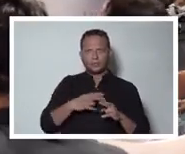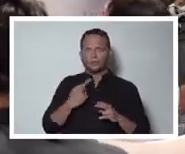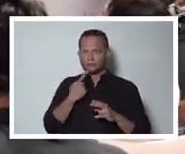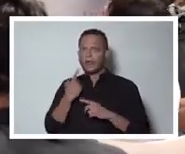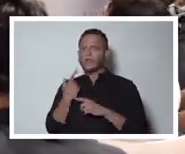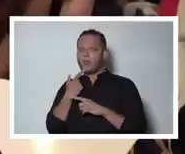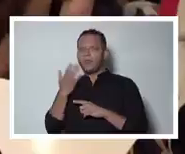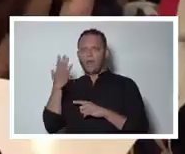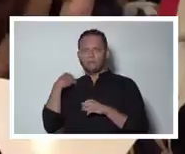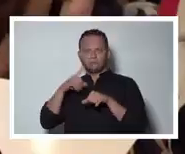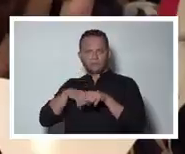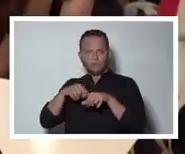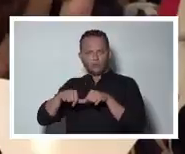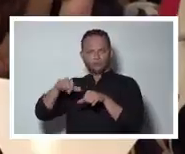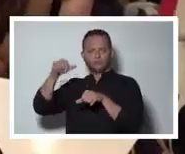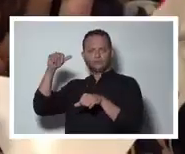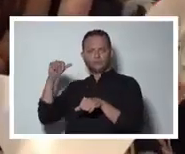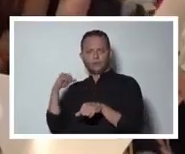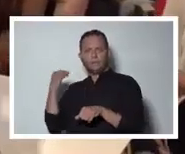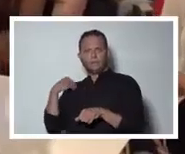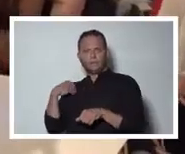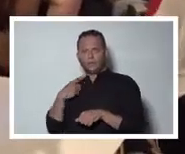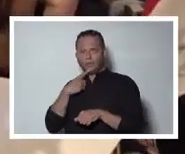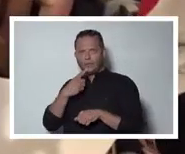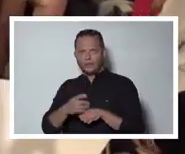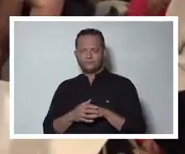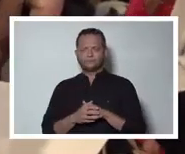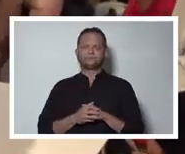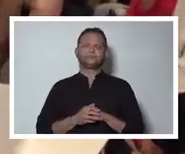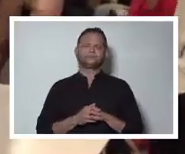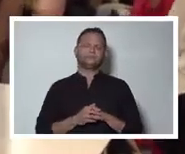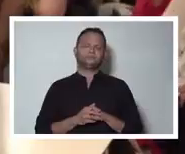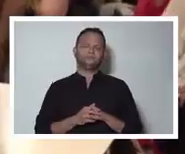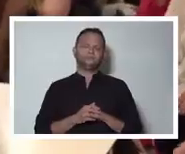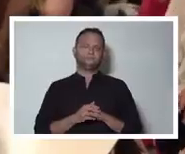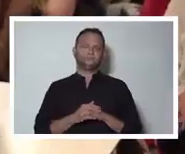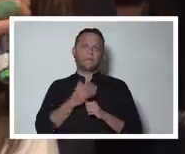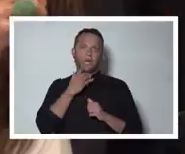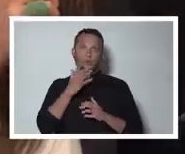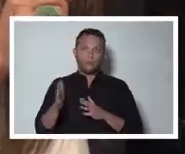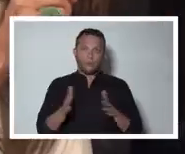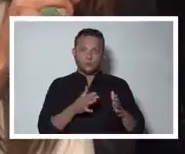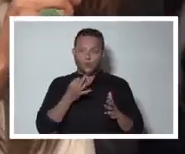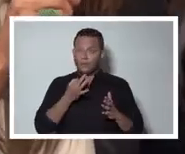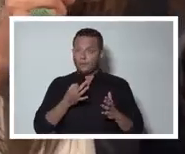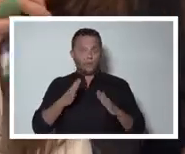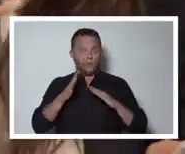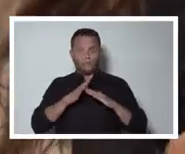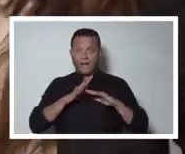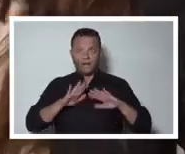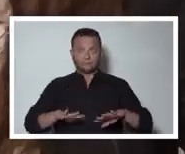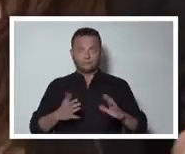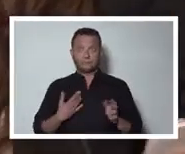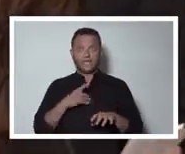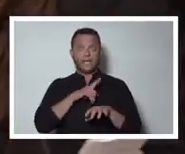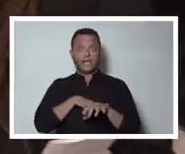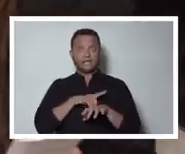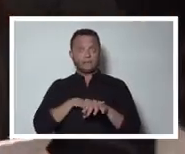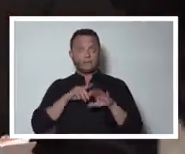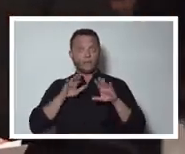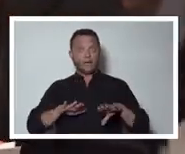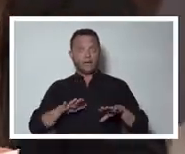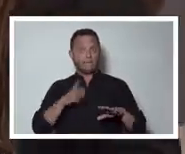diciendo hace muchísimo tiempo en algún momento tuvimos que detenernos se detuvo el tiempo